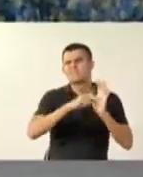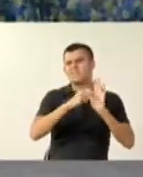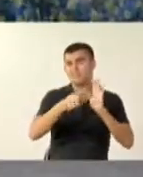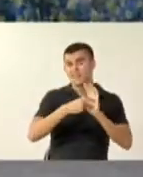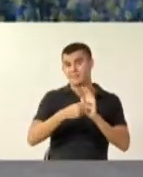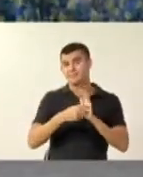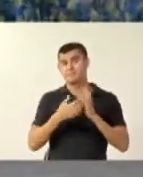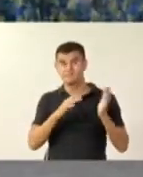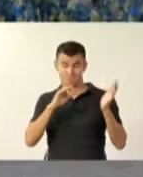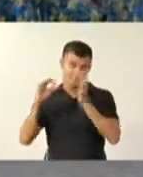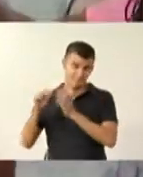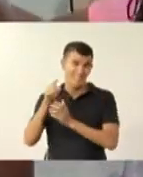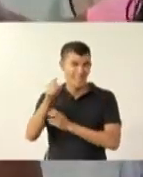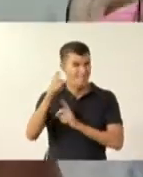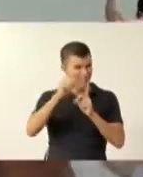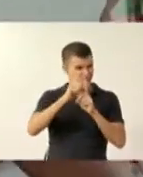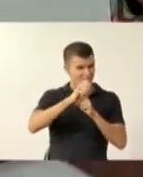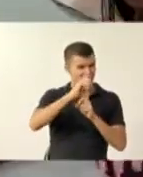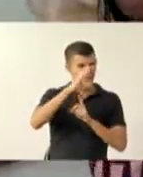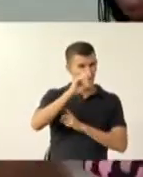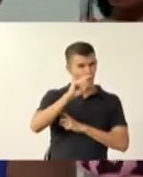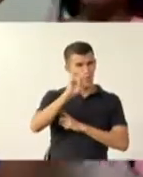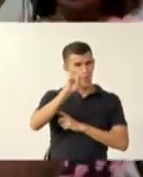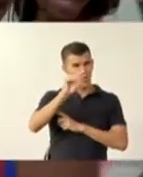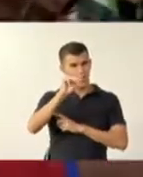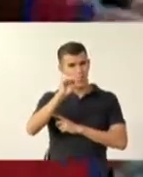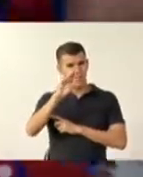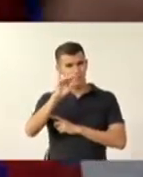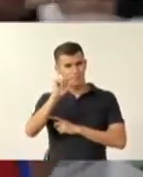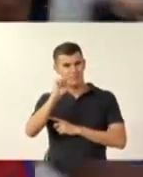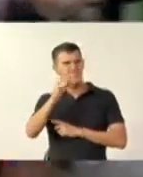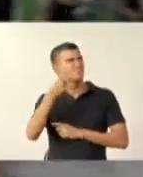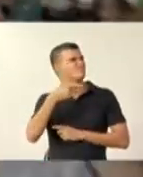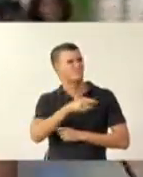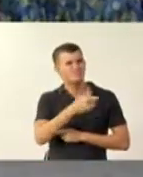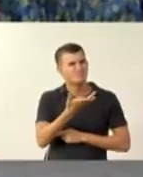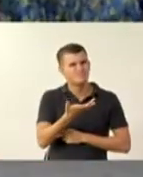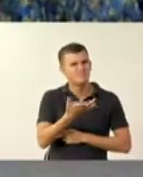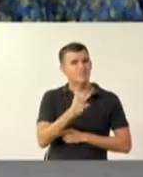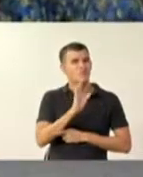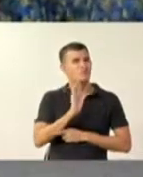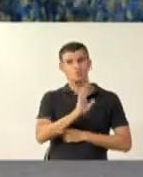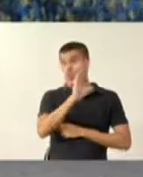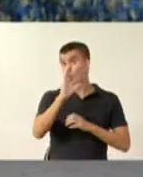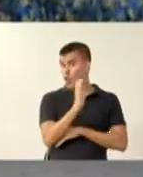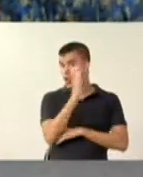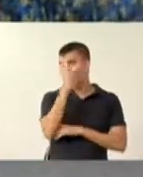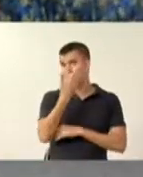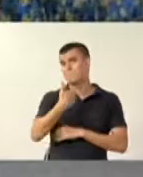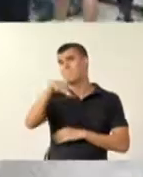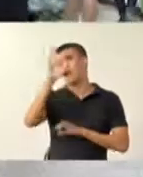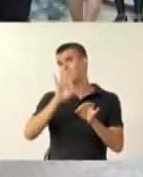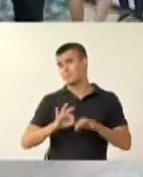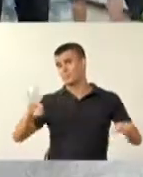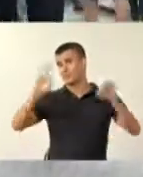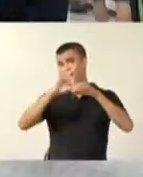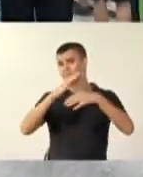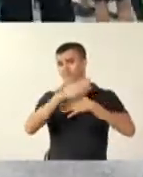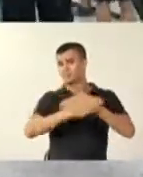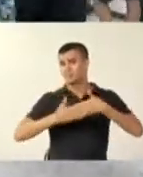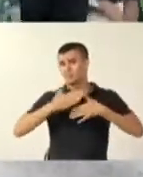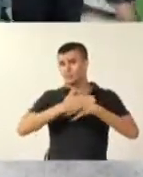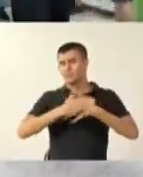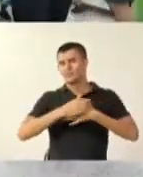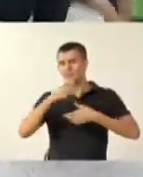La cumbia, primero que todo, es un sentimiento. La cumbia, aparte de ser uno de los ritmos más importantes de Colombia, tiene que sentirse para